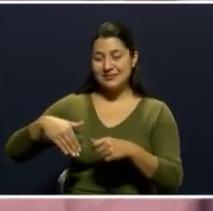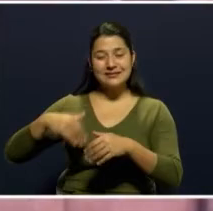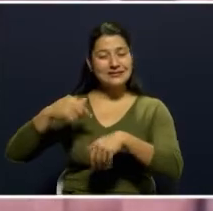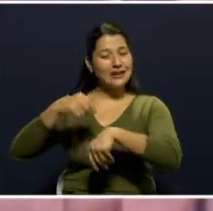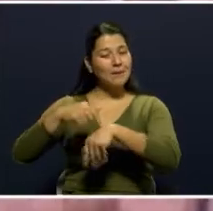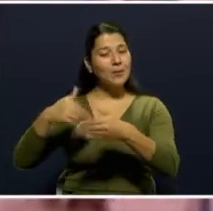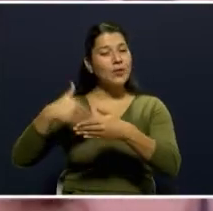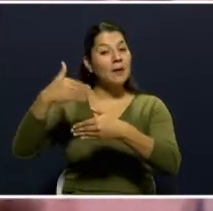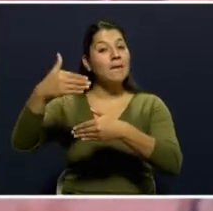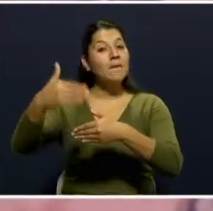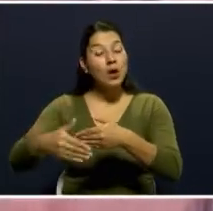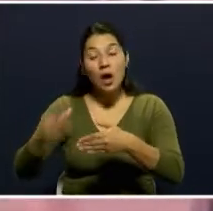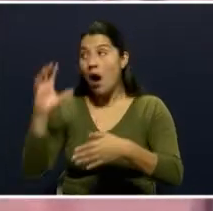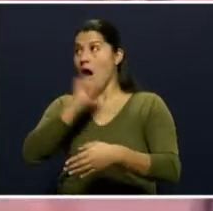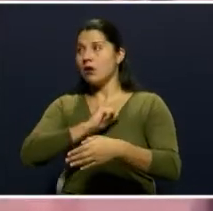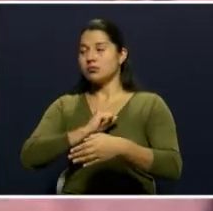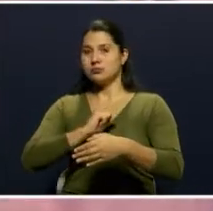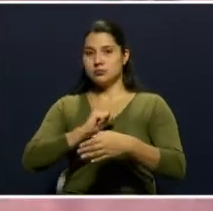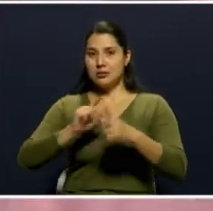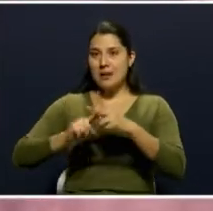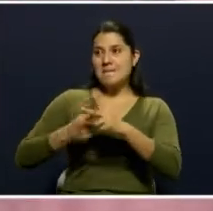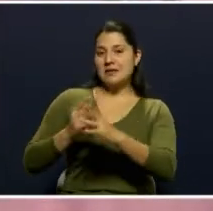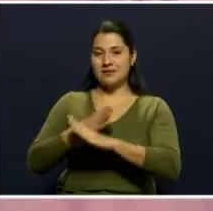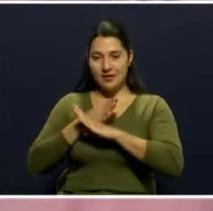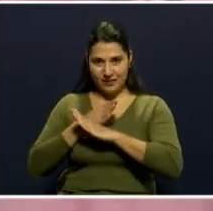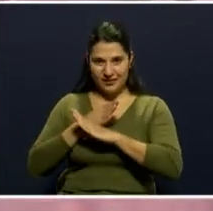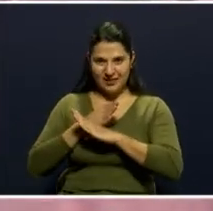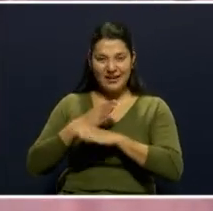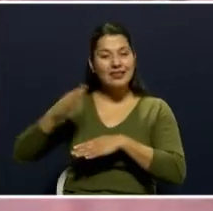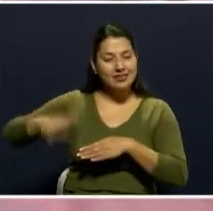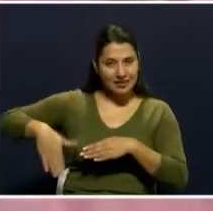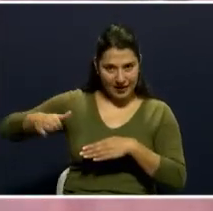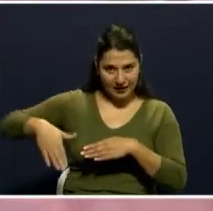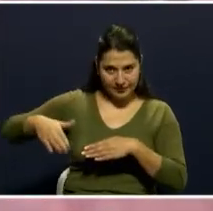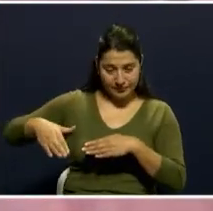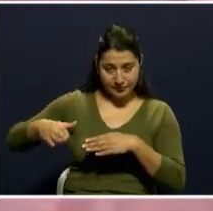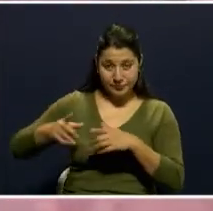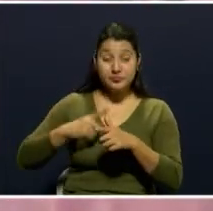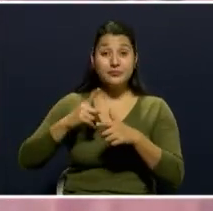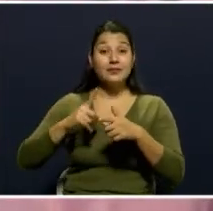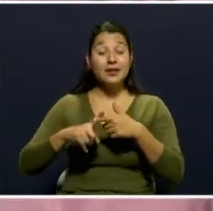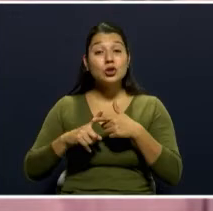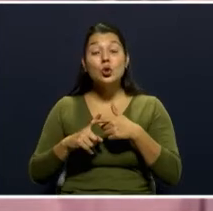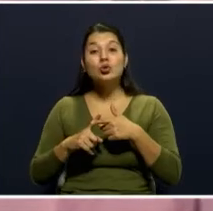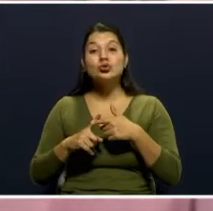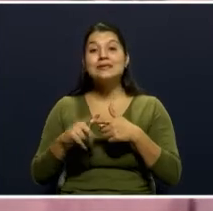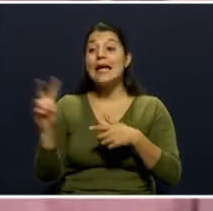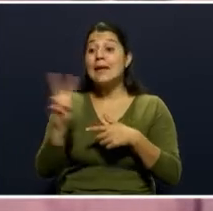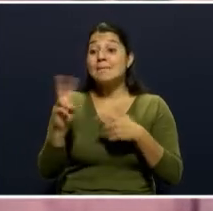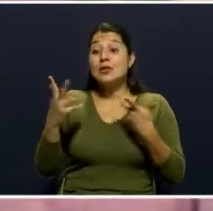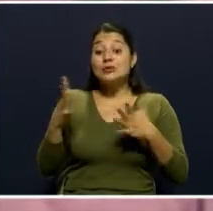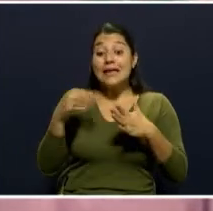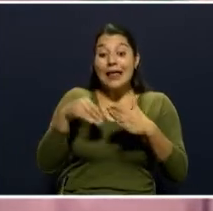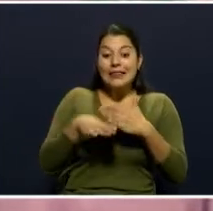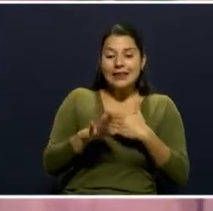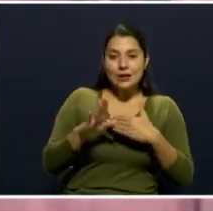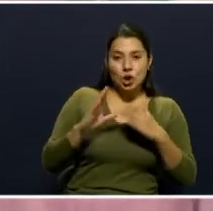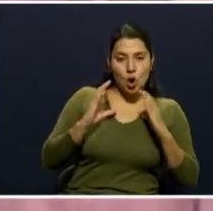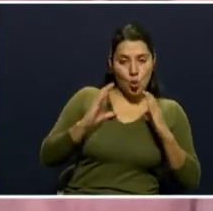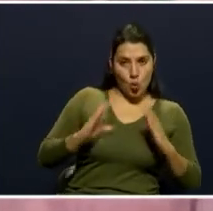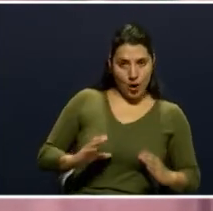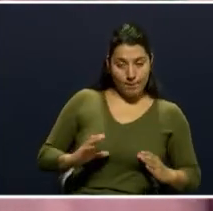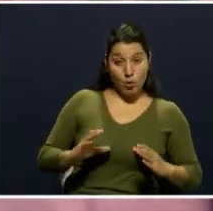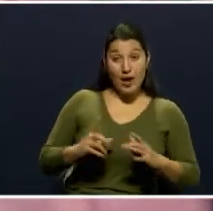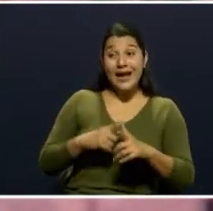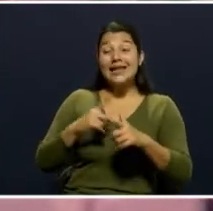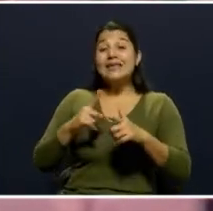Entonces pasan dos cosas. Por un lado está la acción del virus dentro del cuerpo y por otra nuestro sistema inmunitario, que es lo que